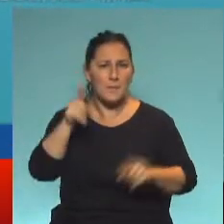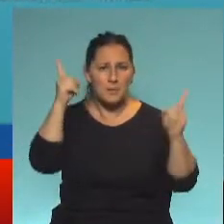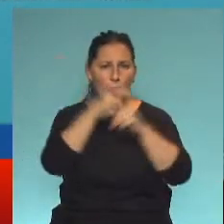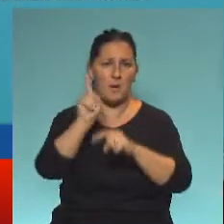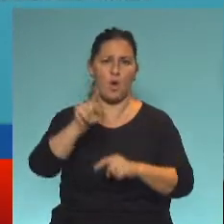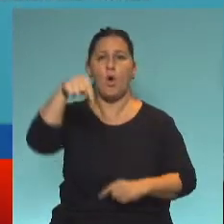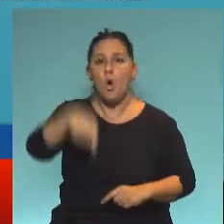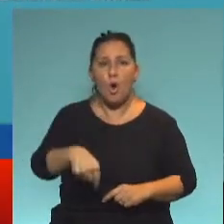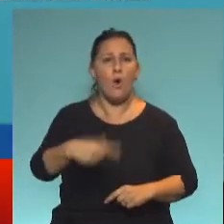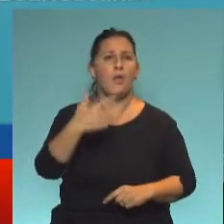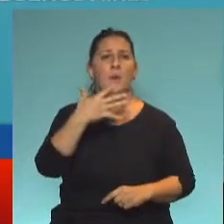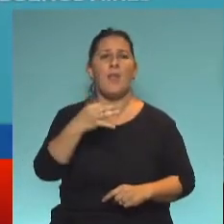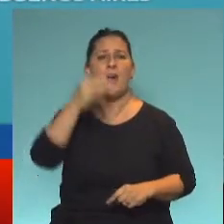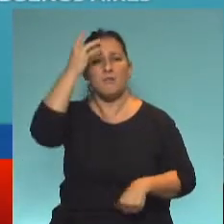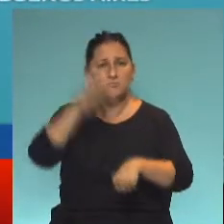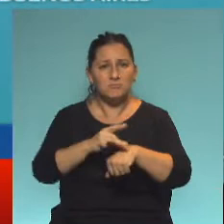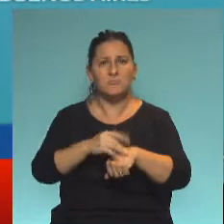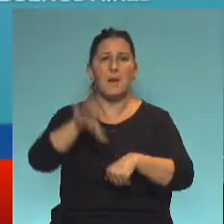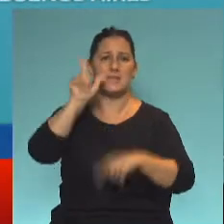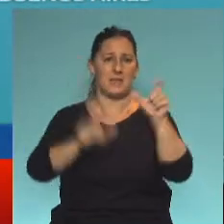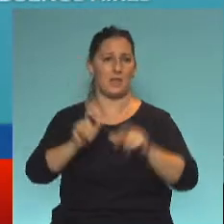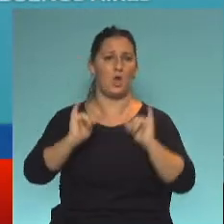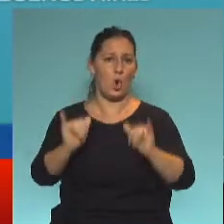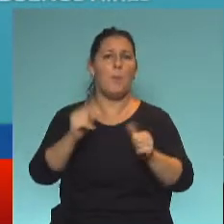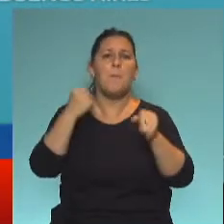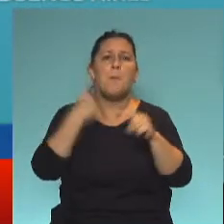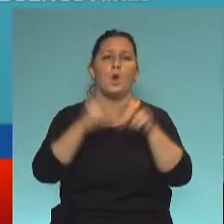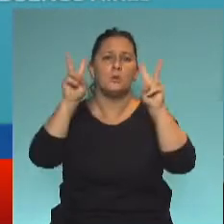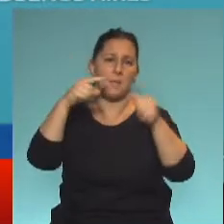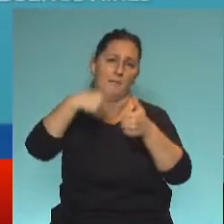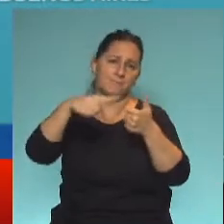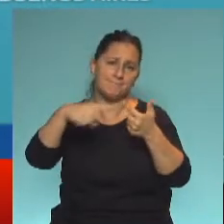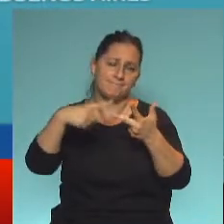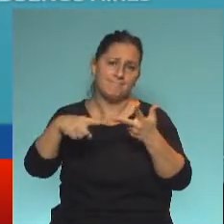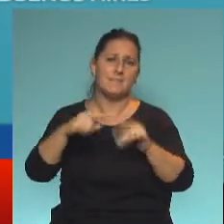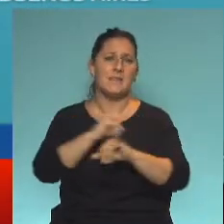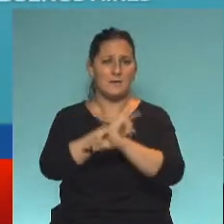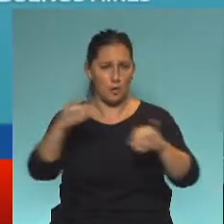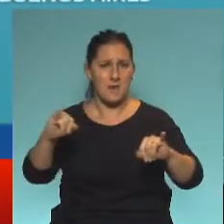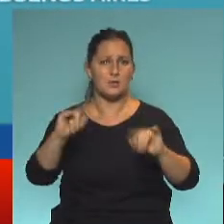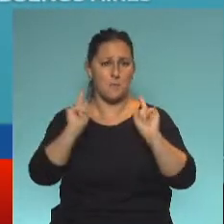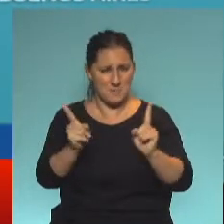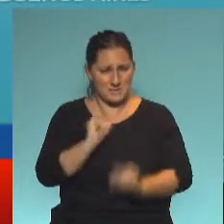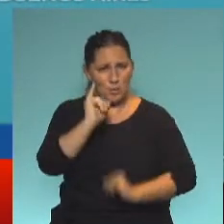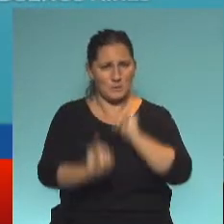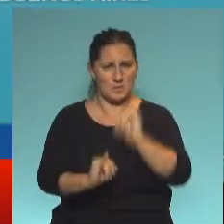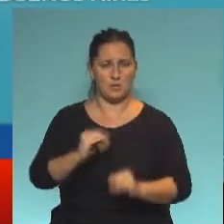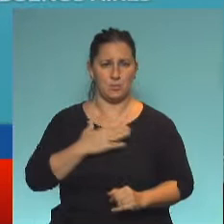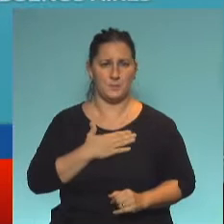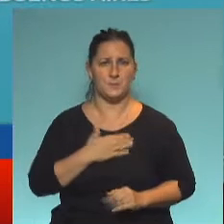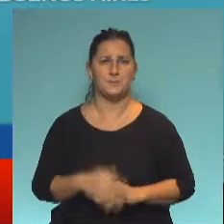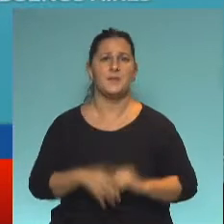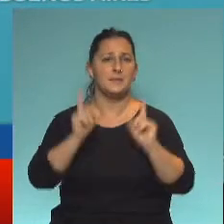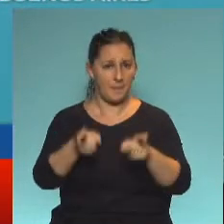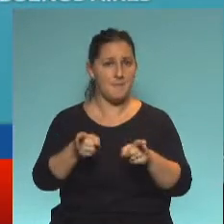está afectando fuertemente a población más joven por varios factores. Pero este dato es tal como lo cuento. También con